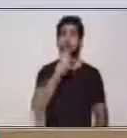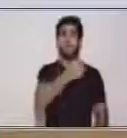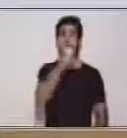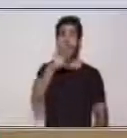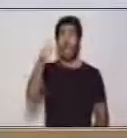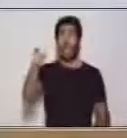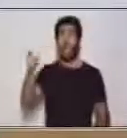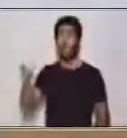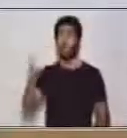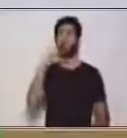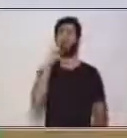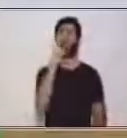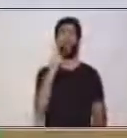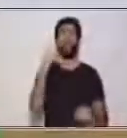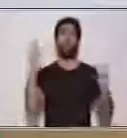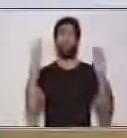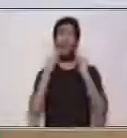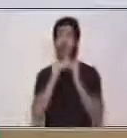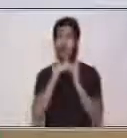La acción